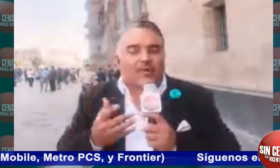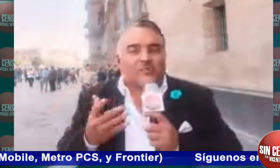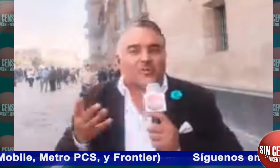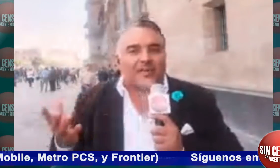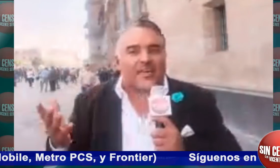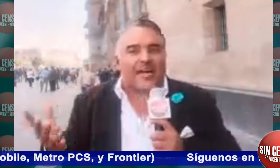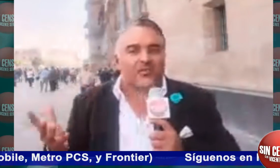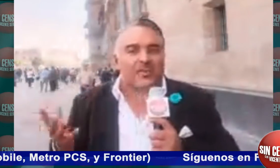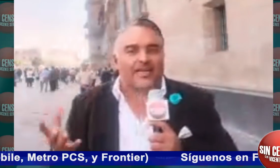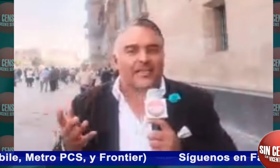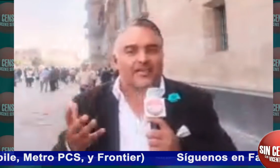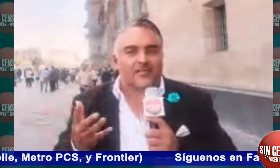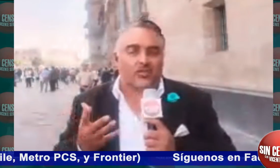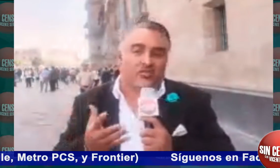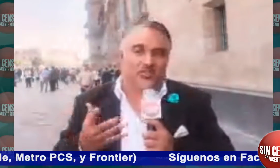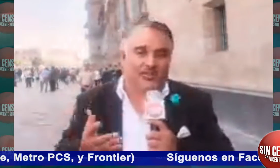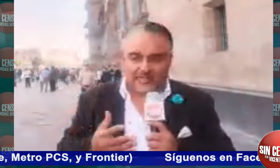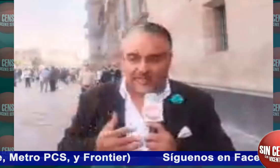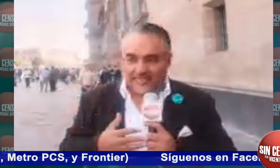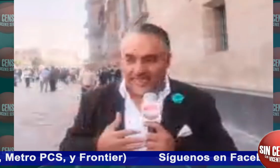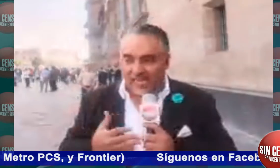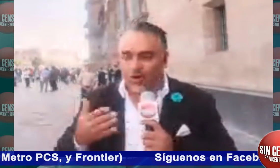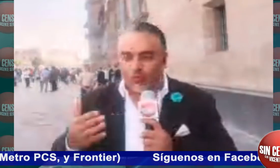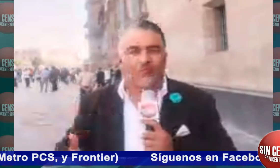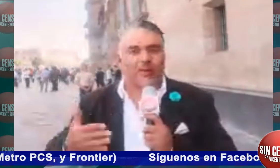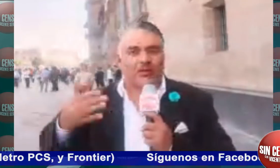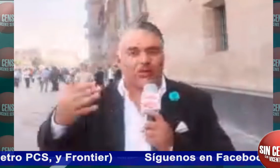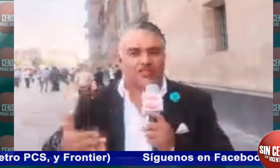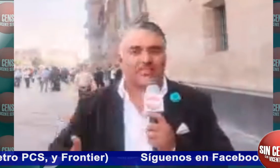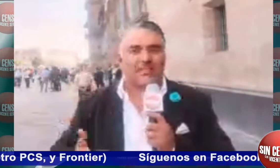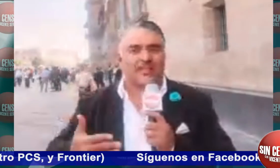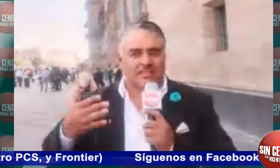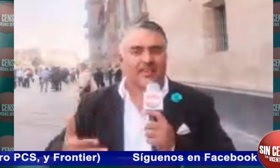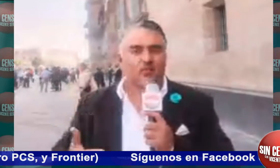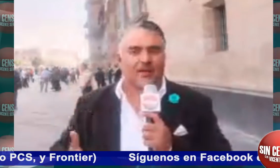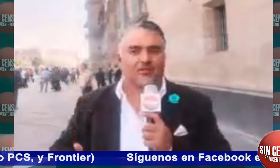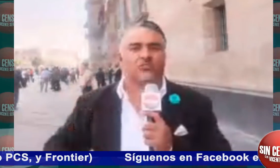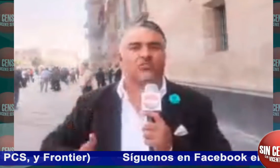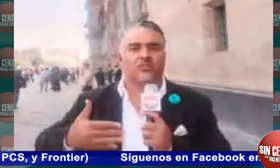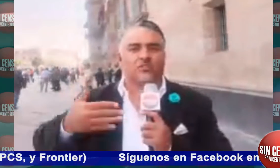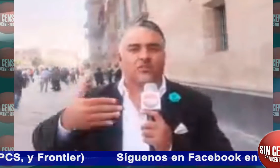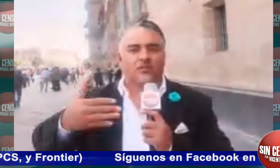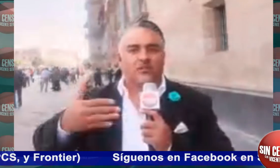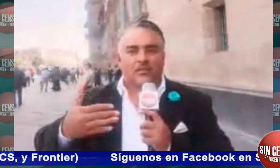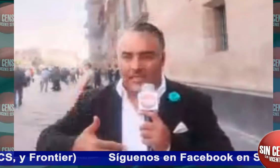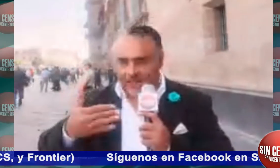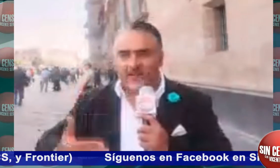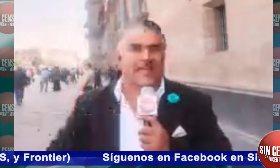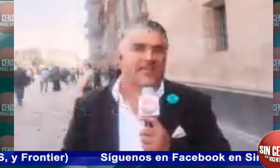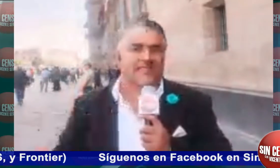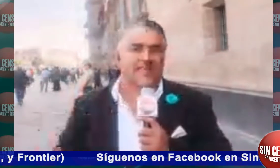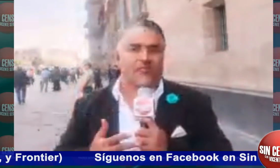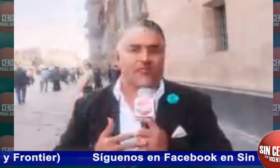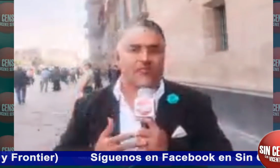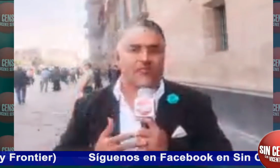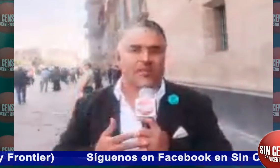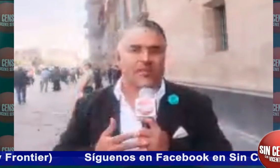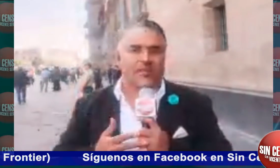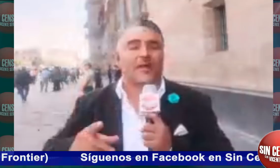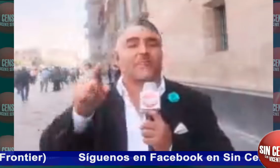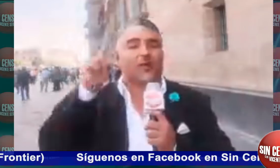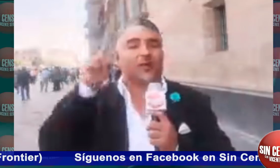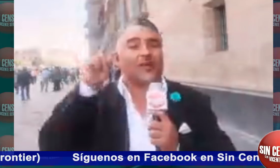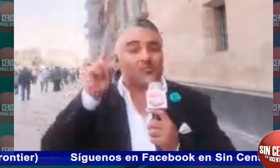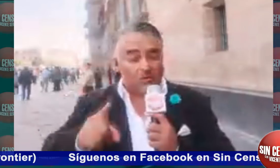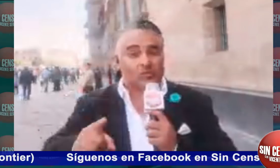preguntar cuántos mexicanos hay en condiciones que no cumplen con los estándares de derechos humanos y que deberían de ser defendidos